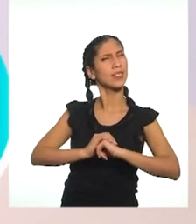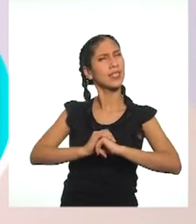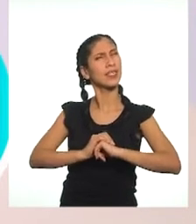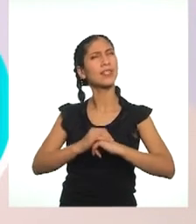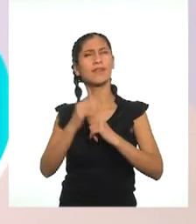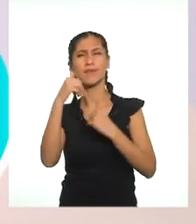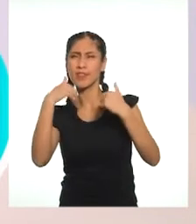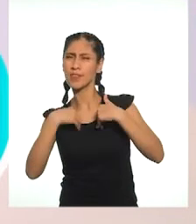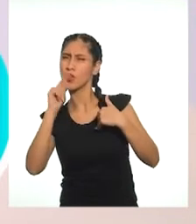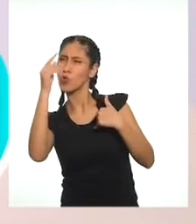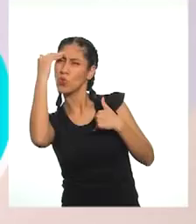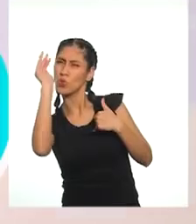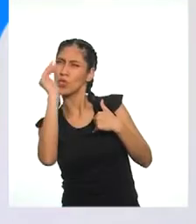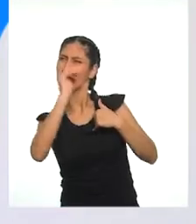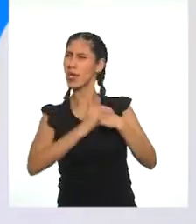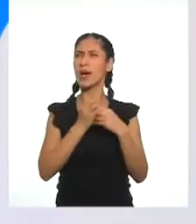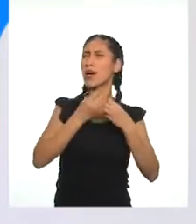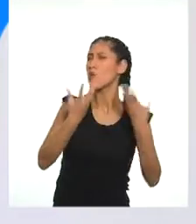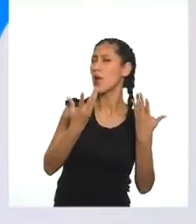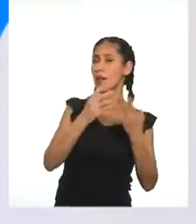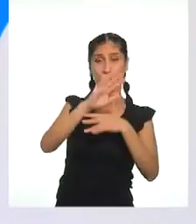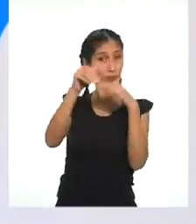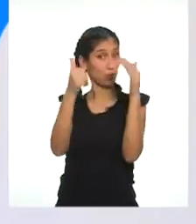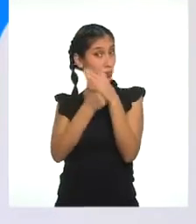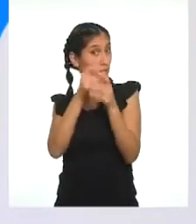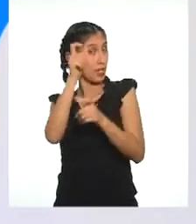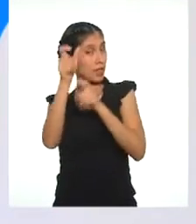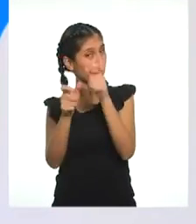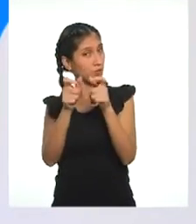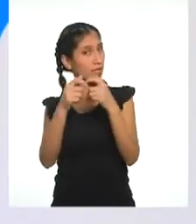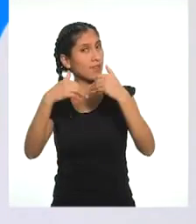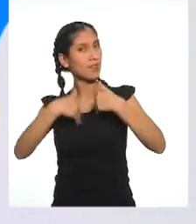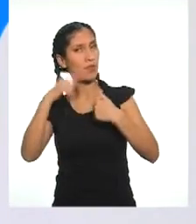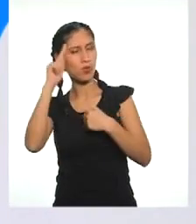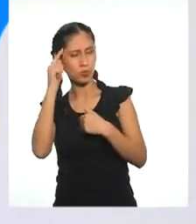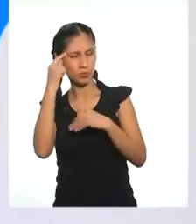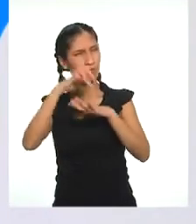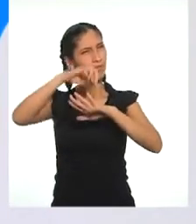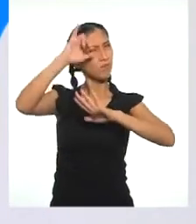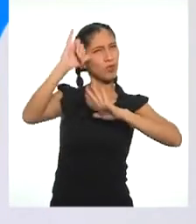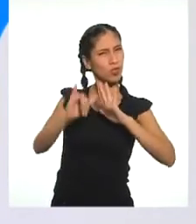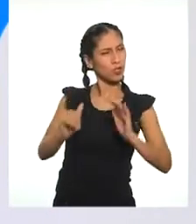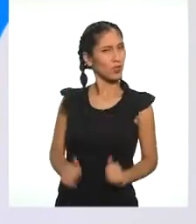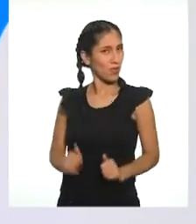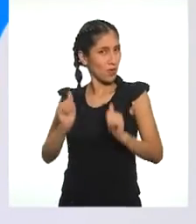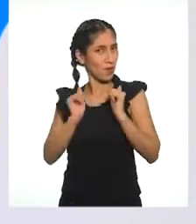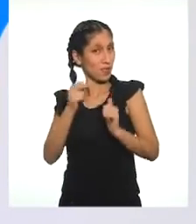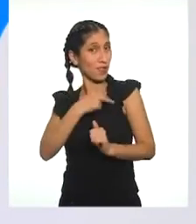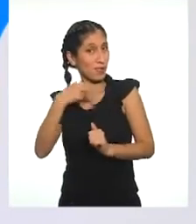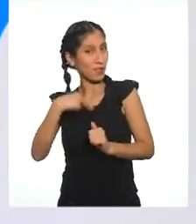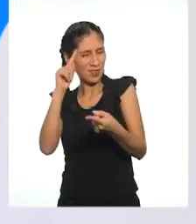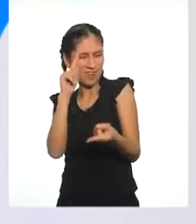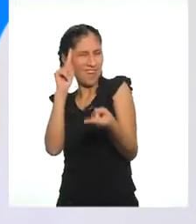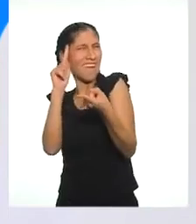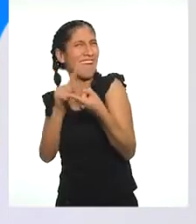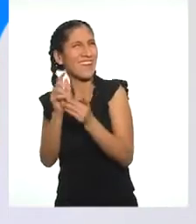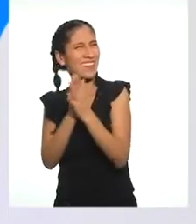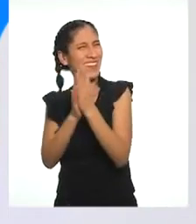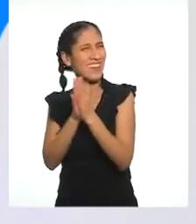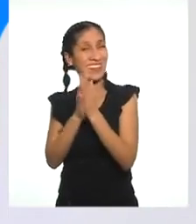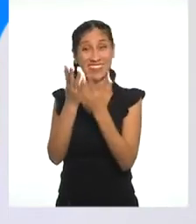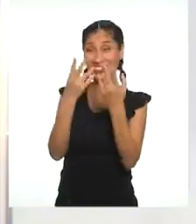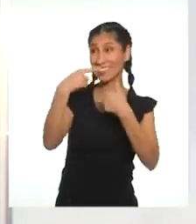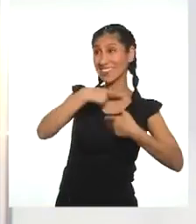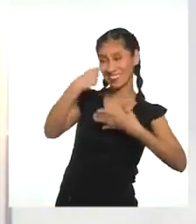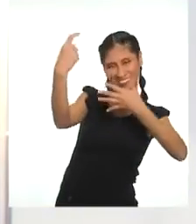un día común? Todas las personas tenemos un proyecto de vida, nuestros propios sueños, vocación y